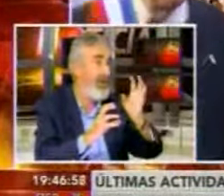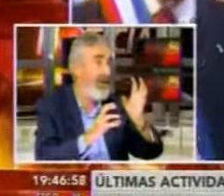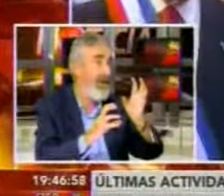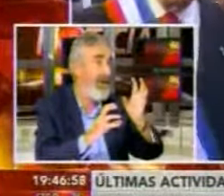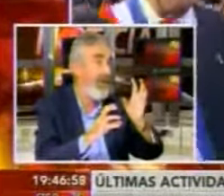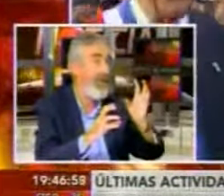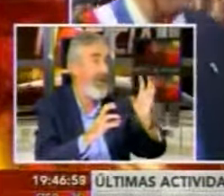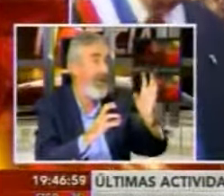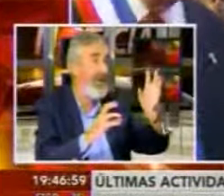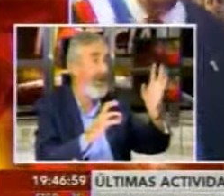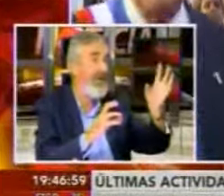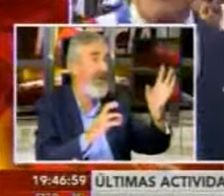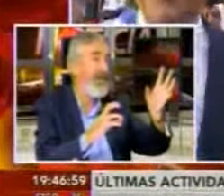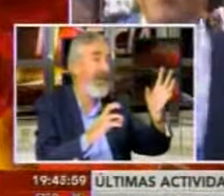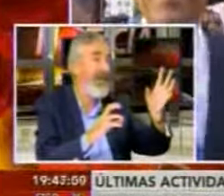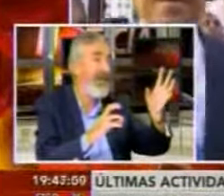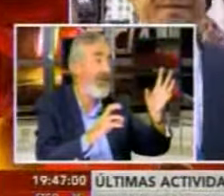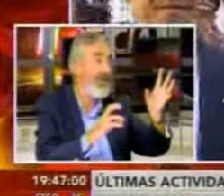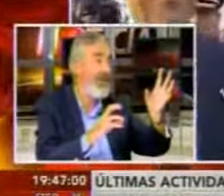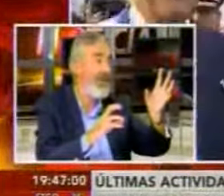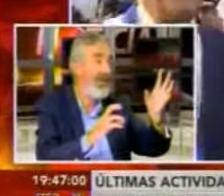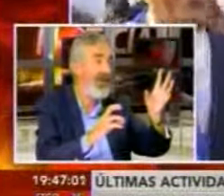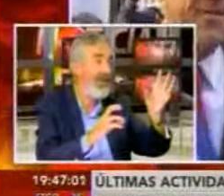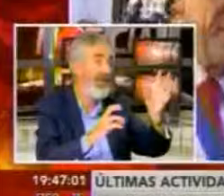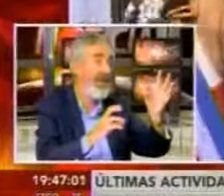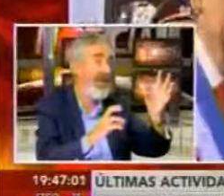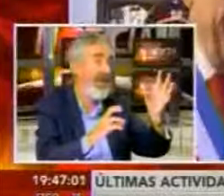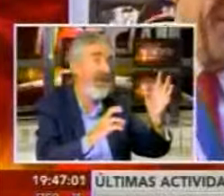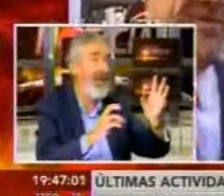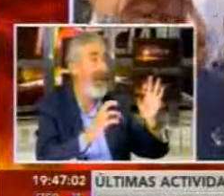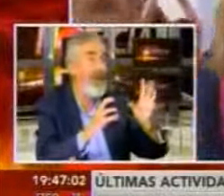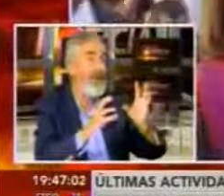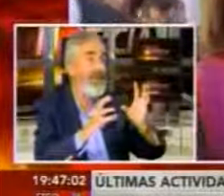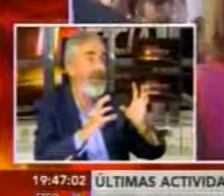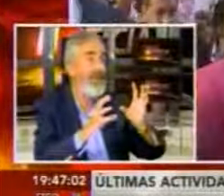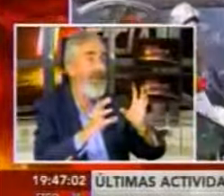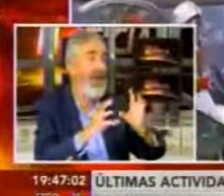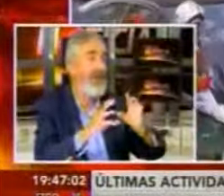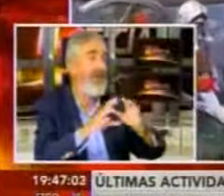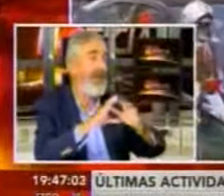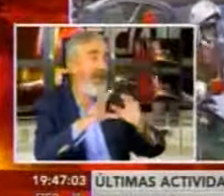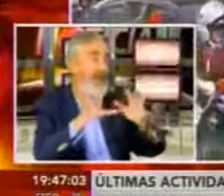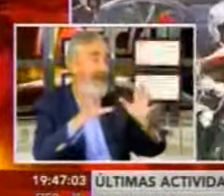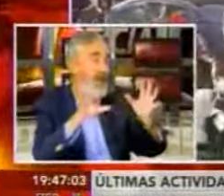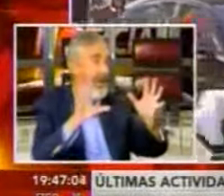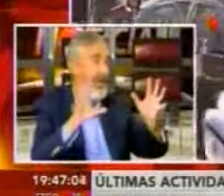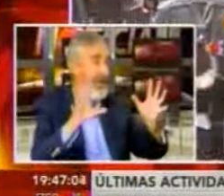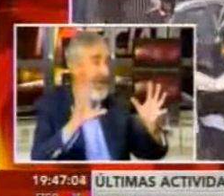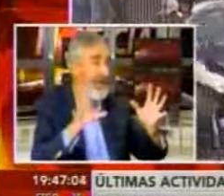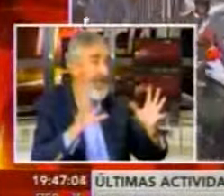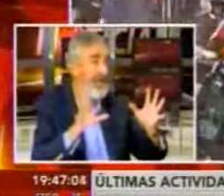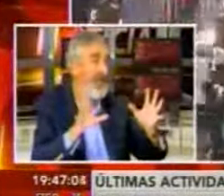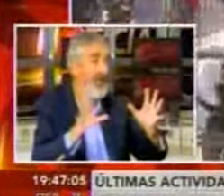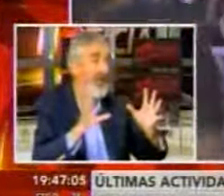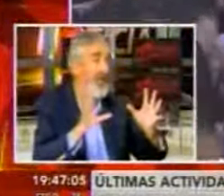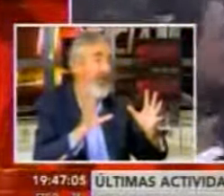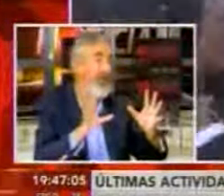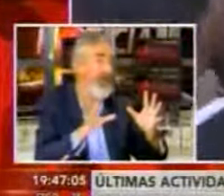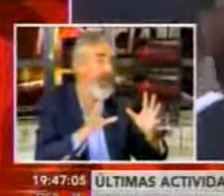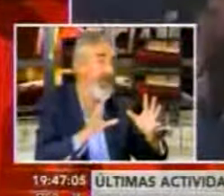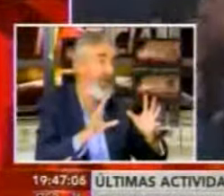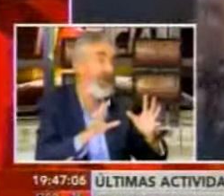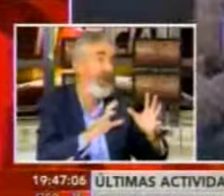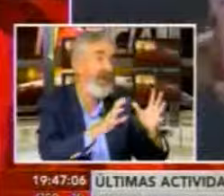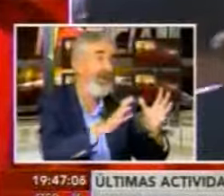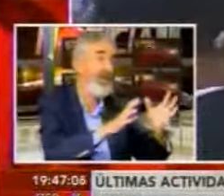muy desigual a nivel de los países capitalistas desarrollados, Estados Unidos 22, el Reino Unido es 14, Francia es 8.